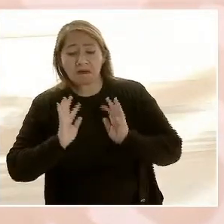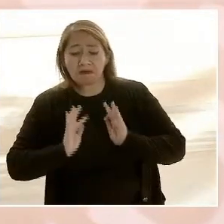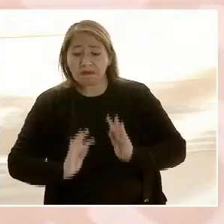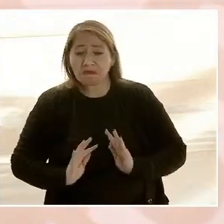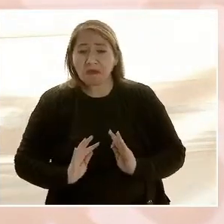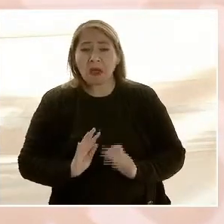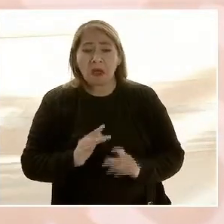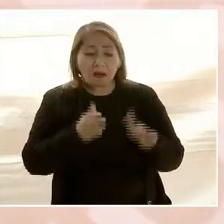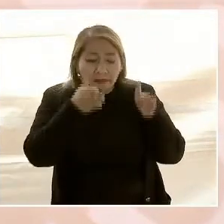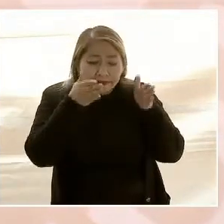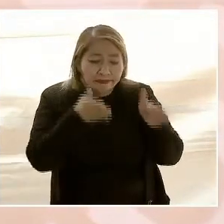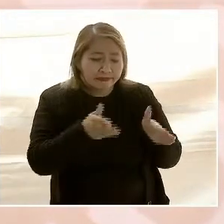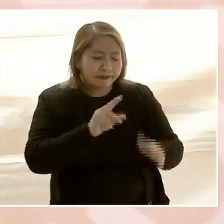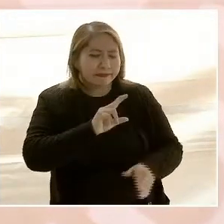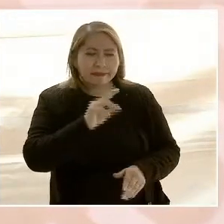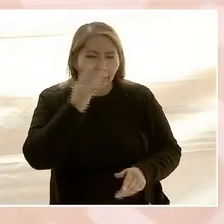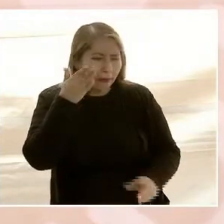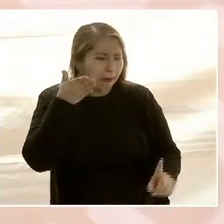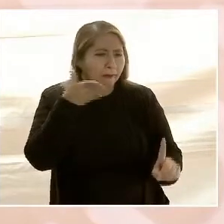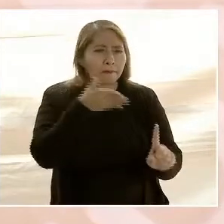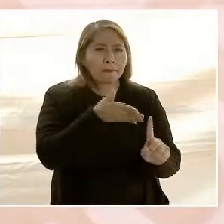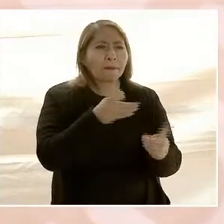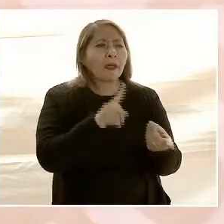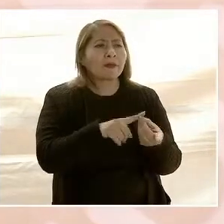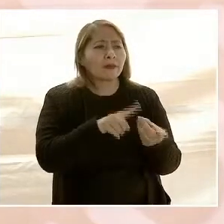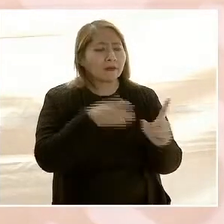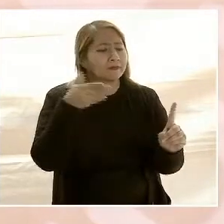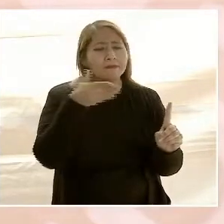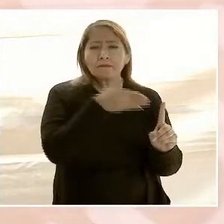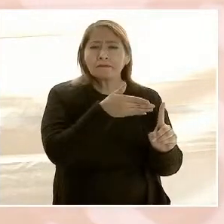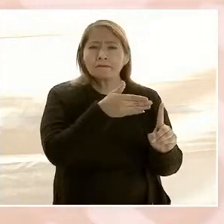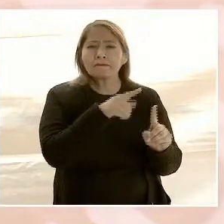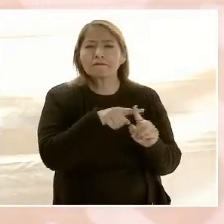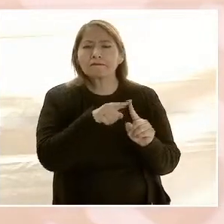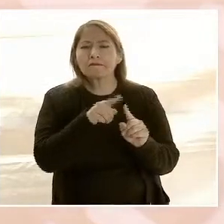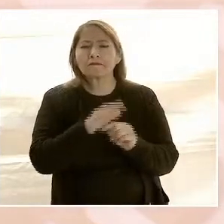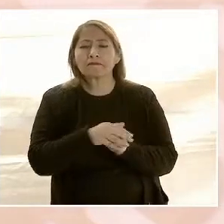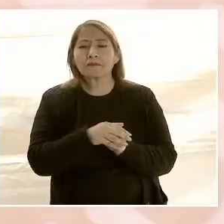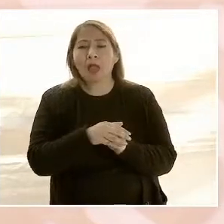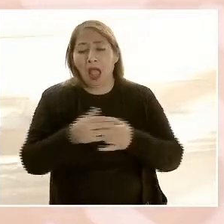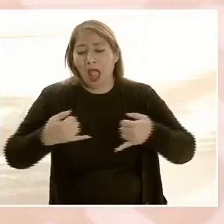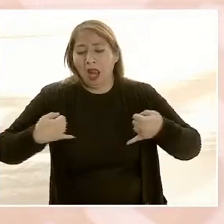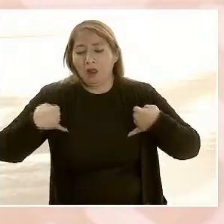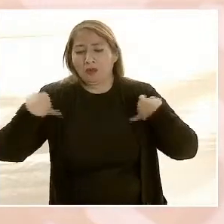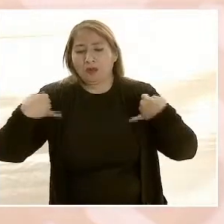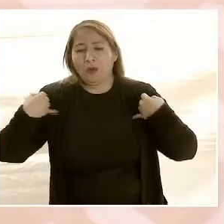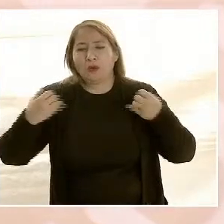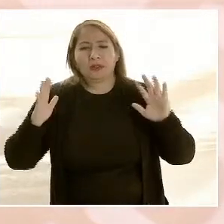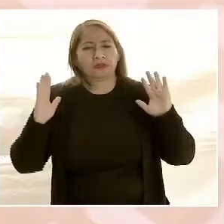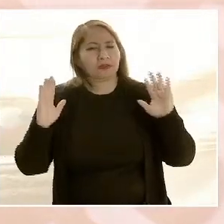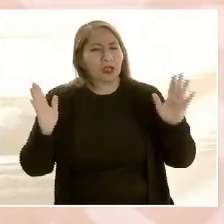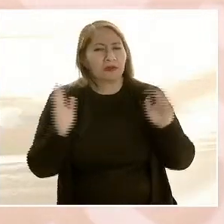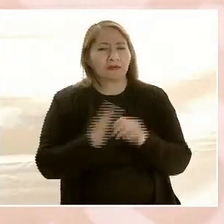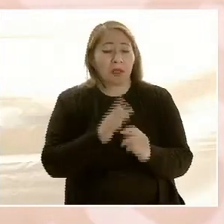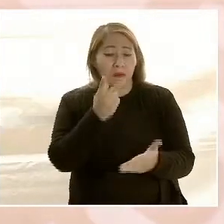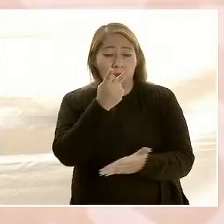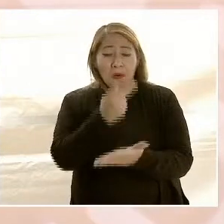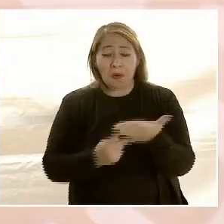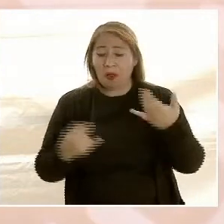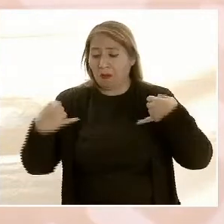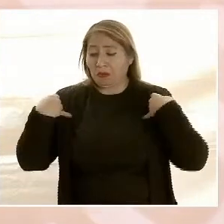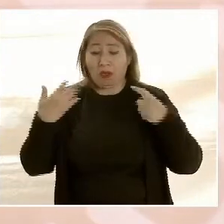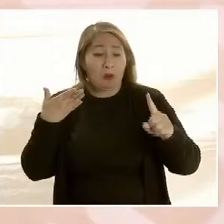en especial los programas dirigidos a los jóvenes,